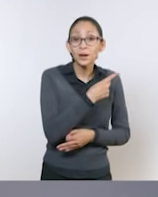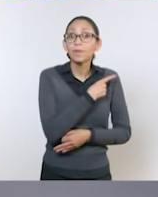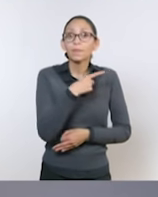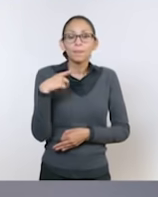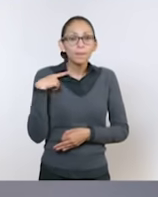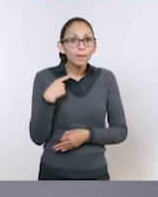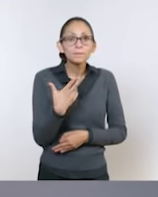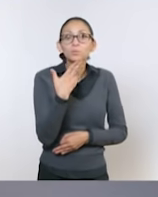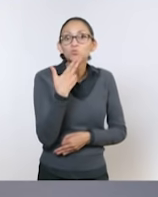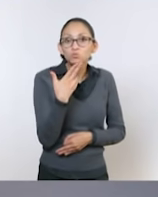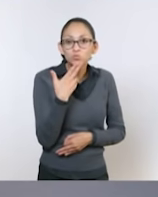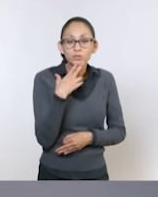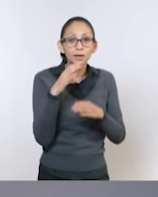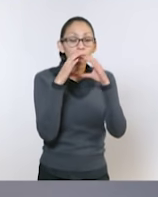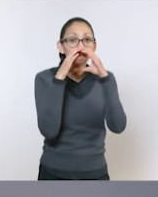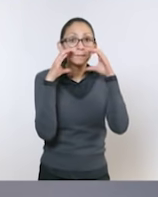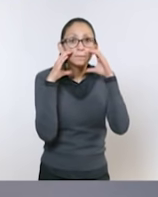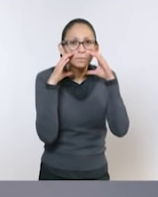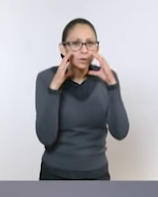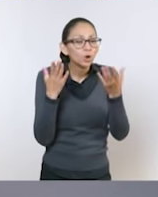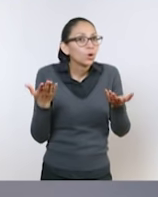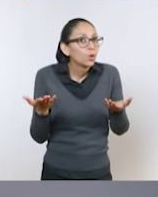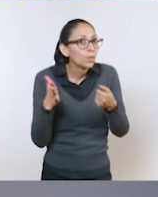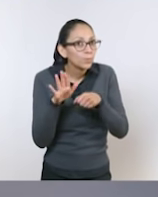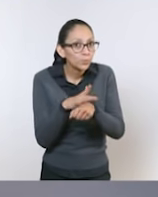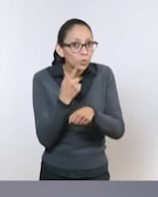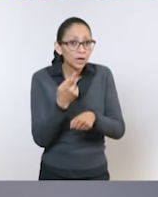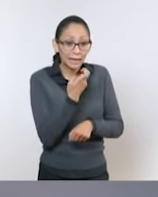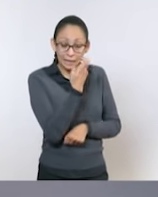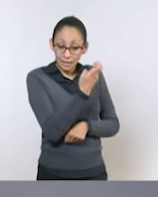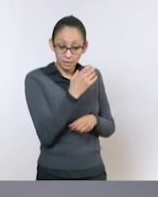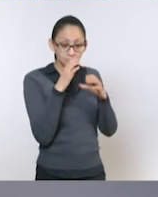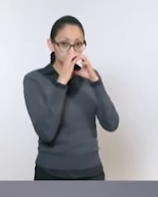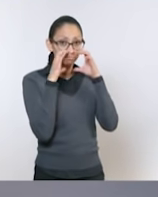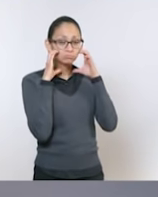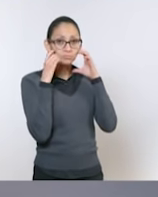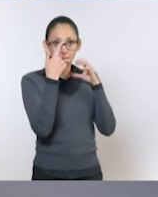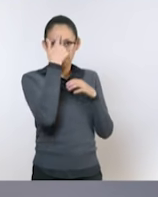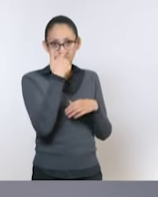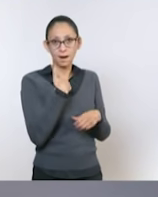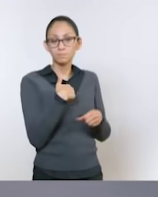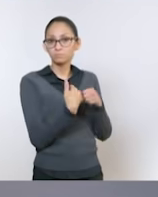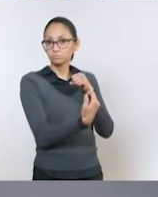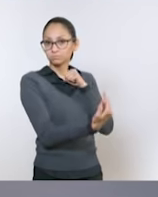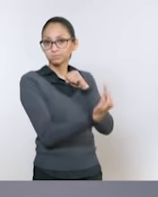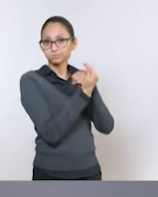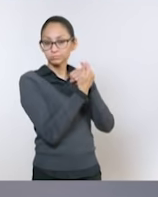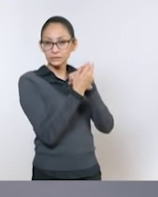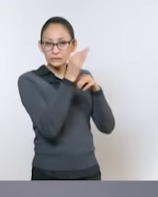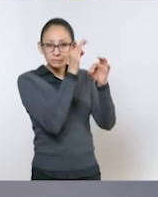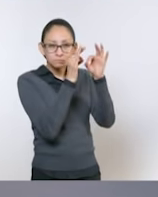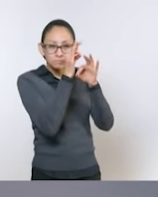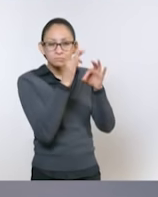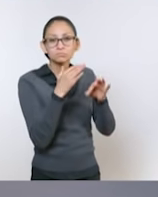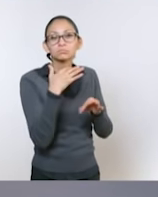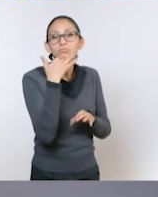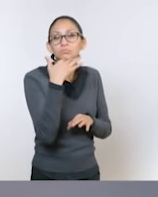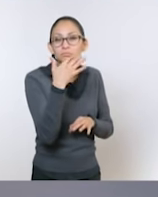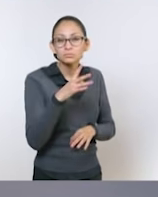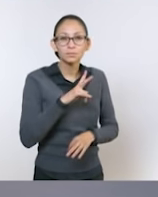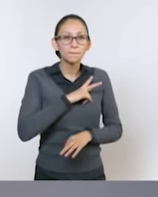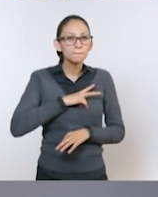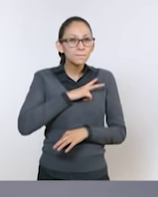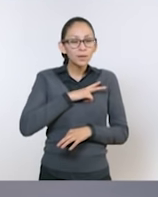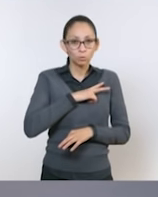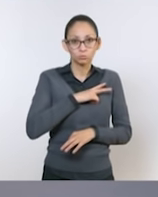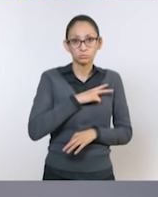los adultos debemos usar un cubreboca, porque esta es una barrera que nos protege de los